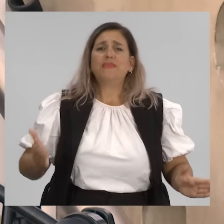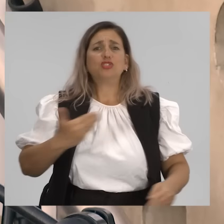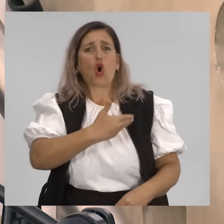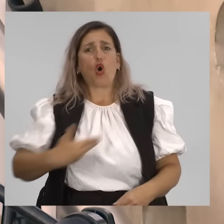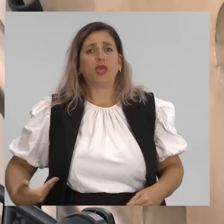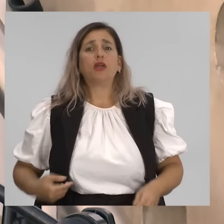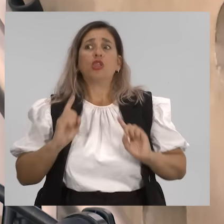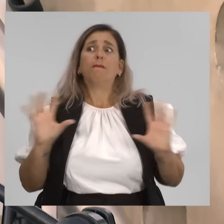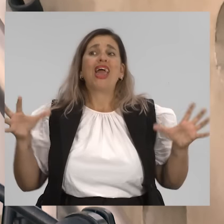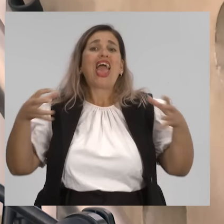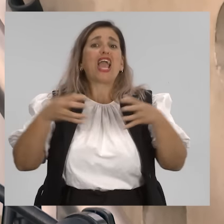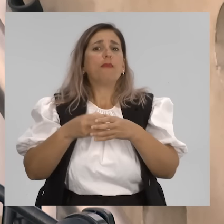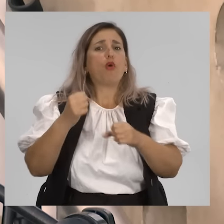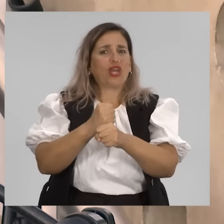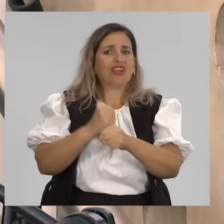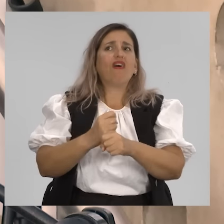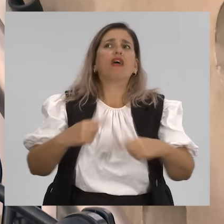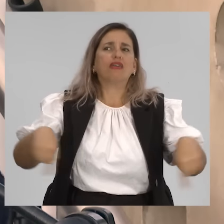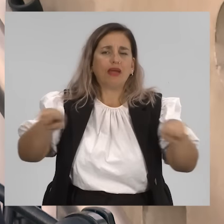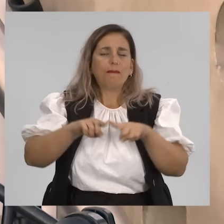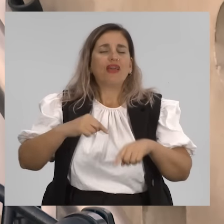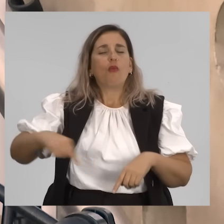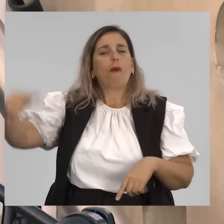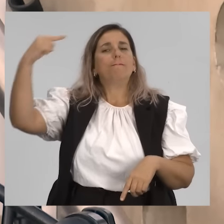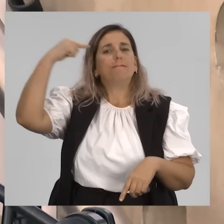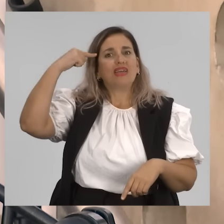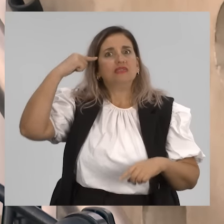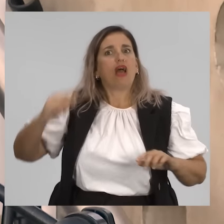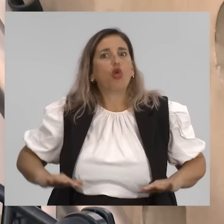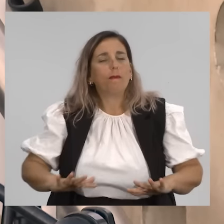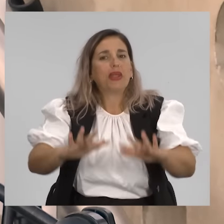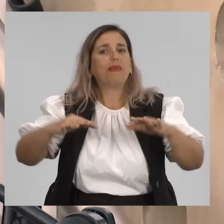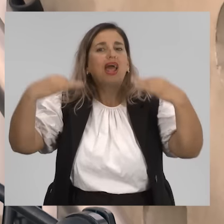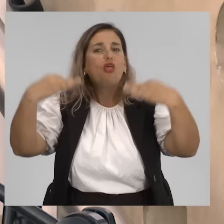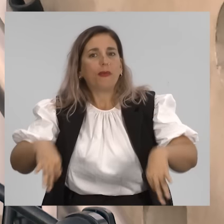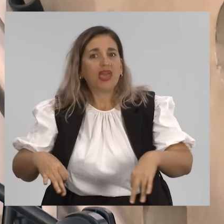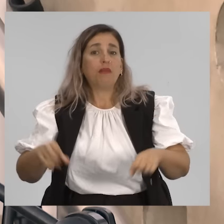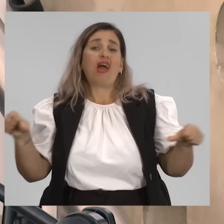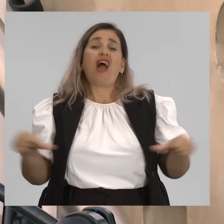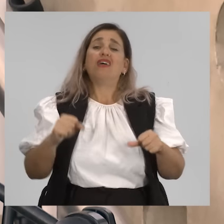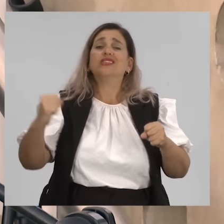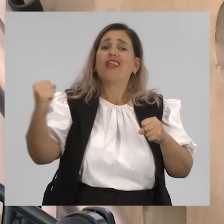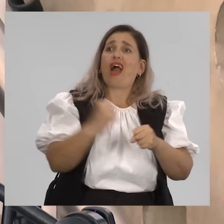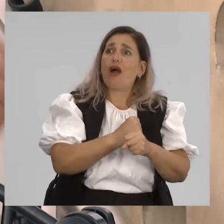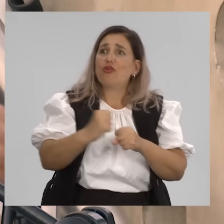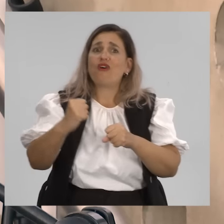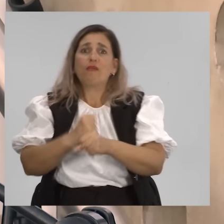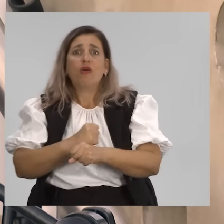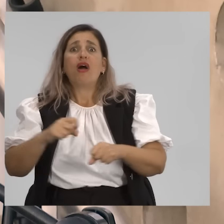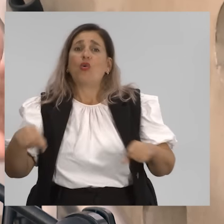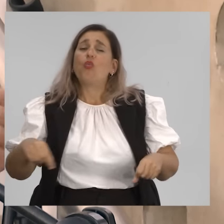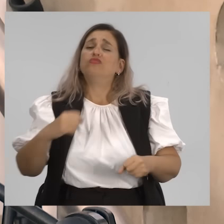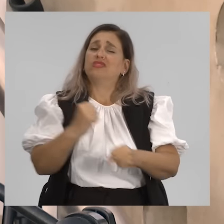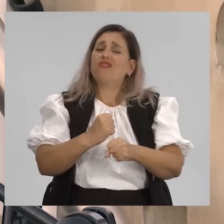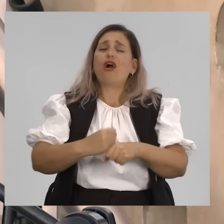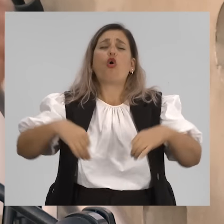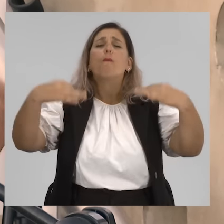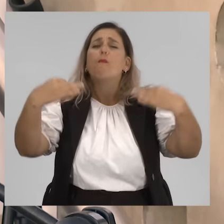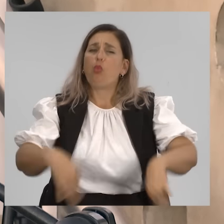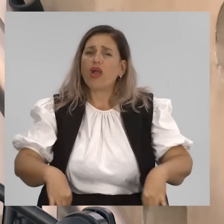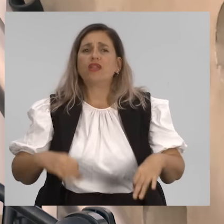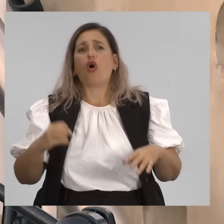un equipo que tenga todos los sensores intelectuales preparados para llevar adelante una gestión